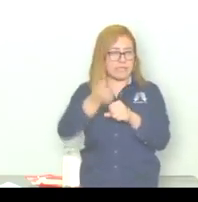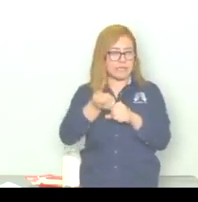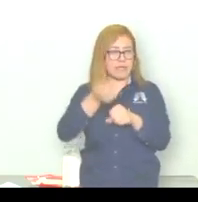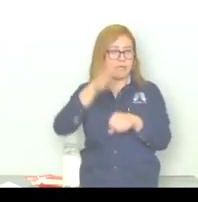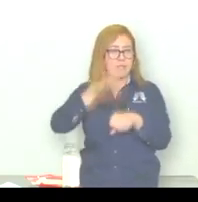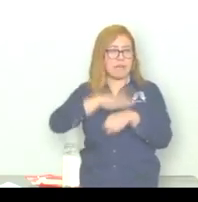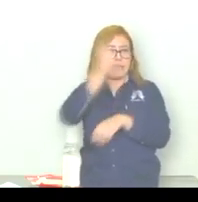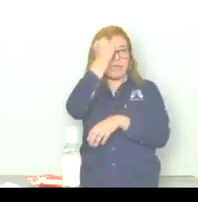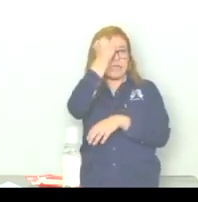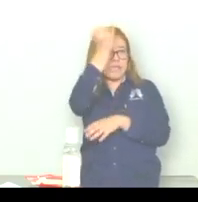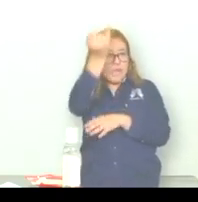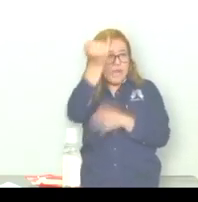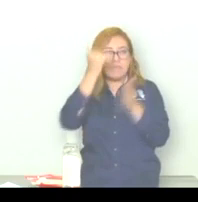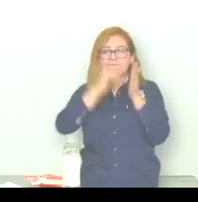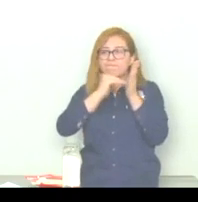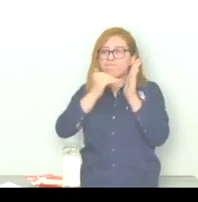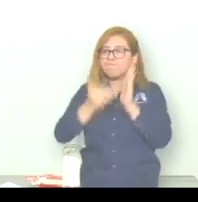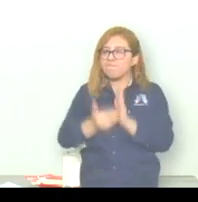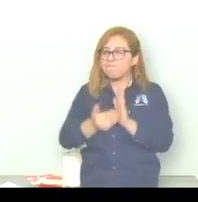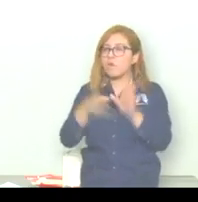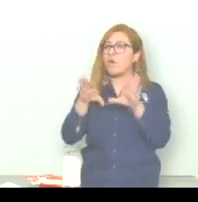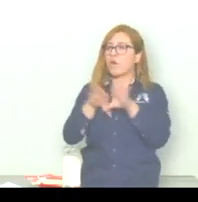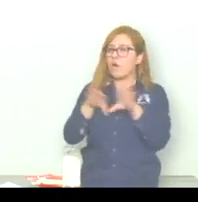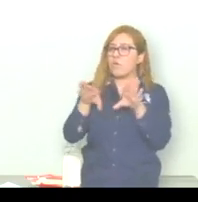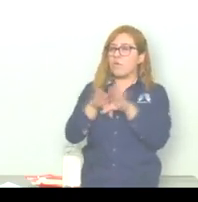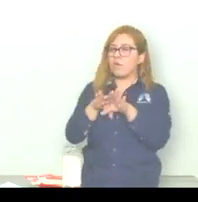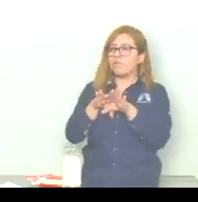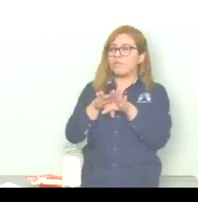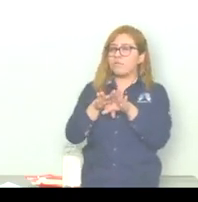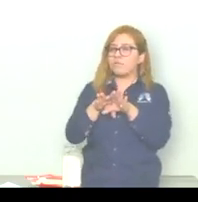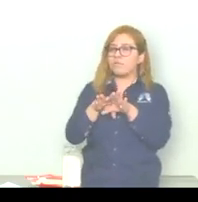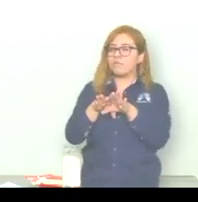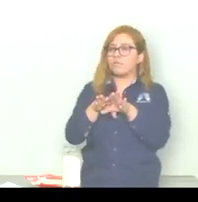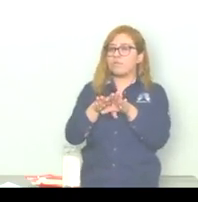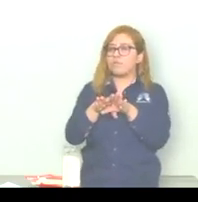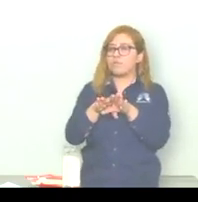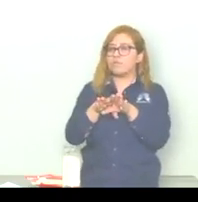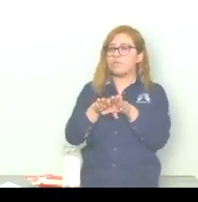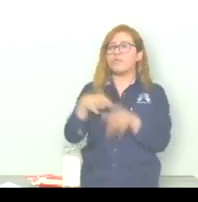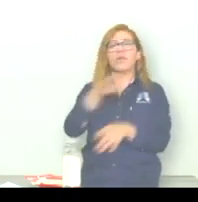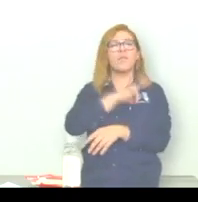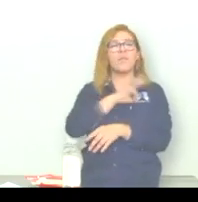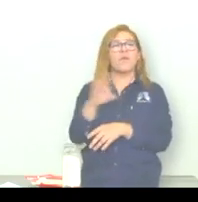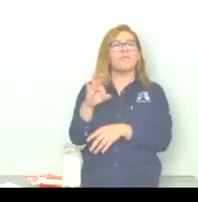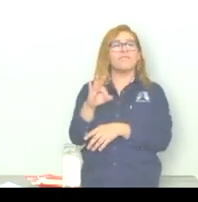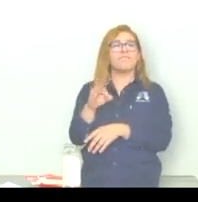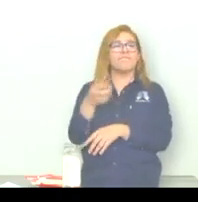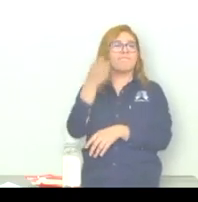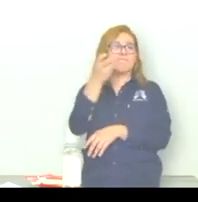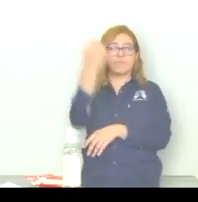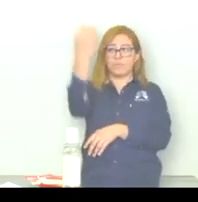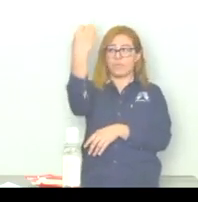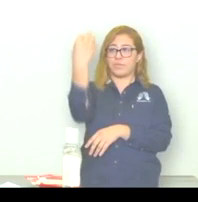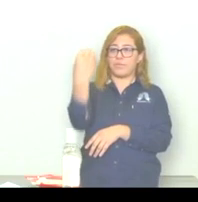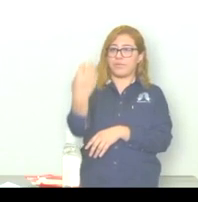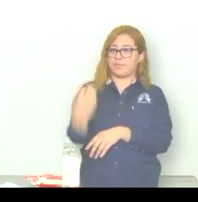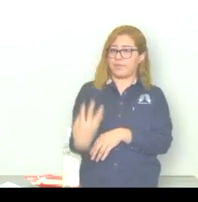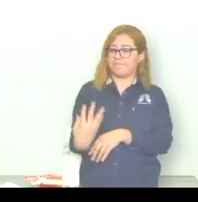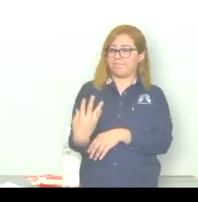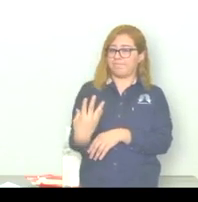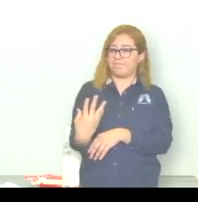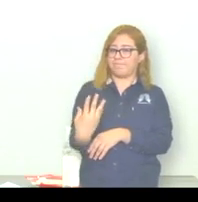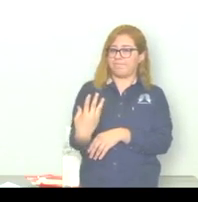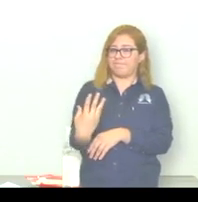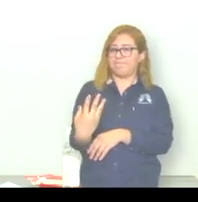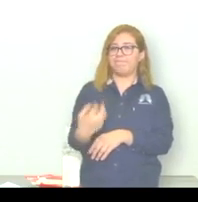era el método para que se pudiera ir estableciendo este semáforo de